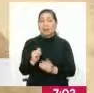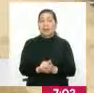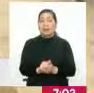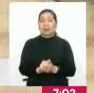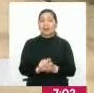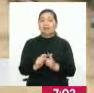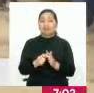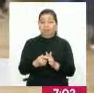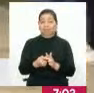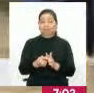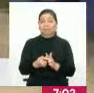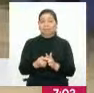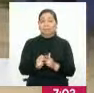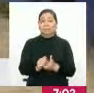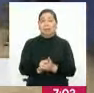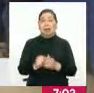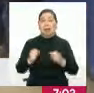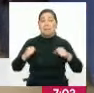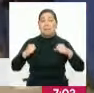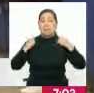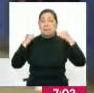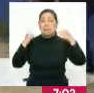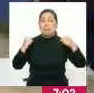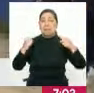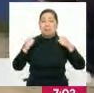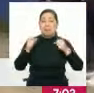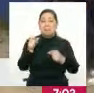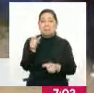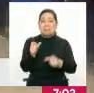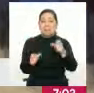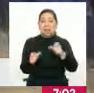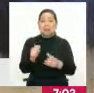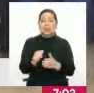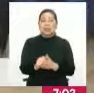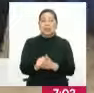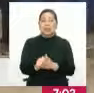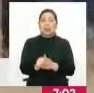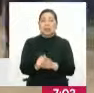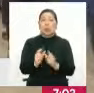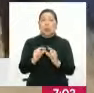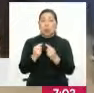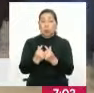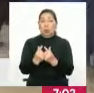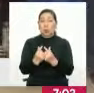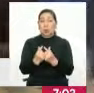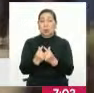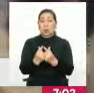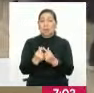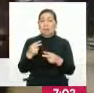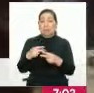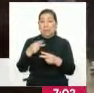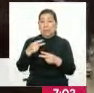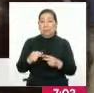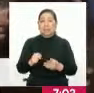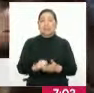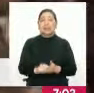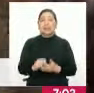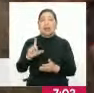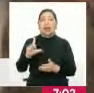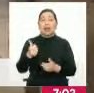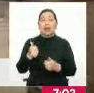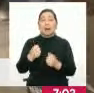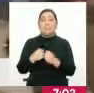Y se inició entonces la protesta que ha sido convocada pues por un sector de vecinos del distrito de La